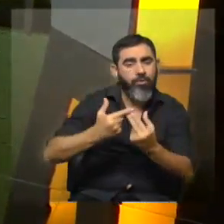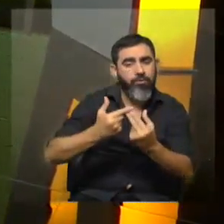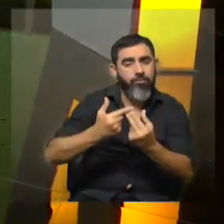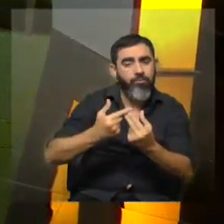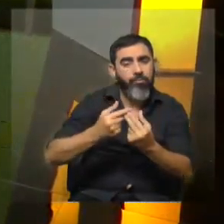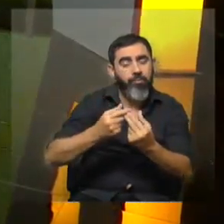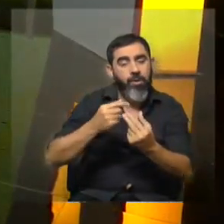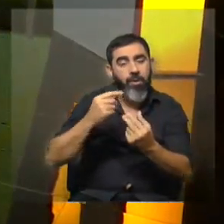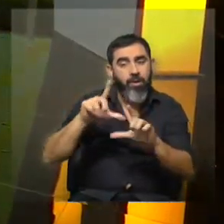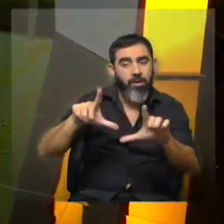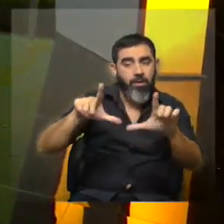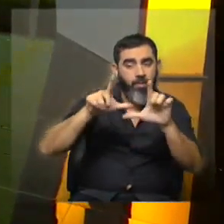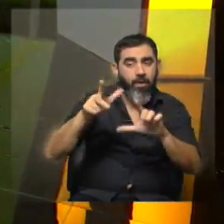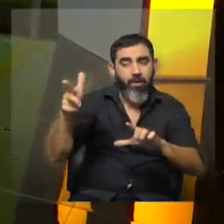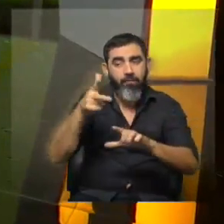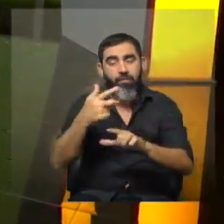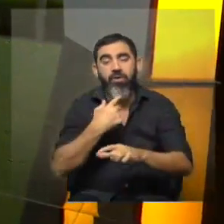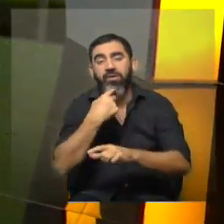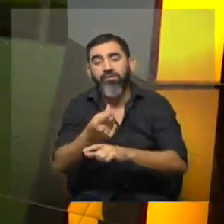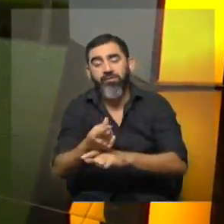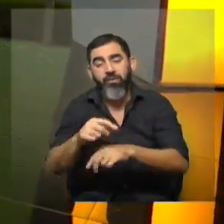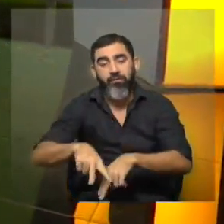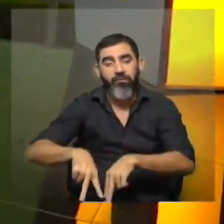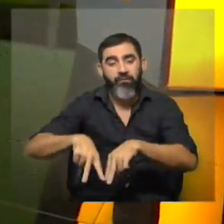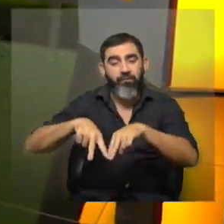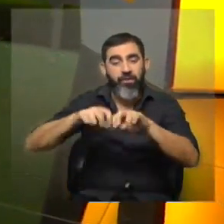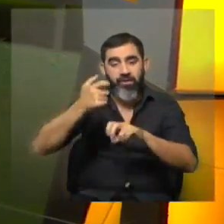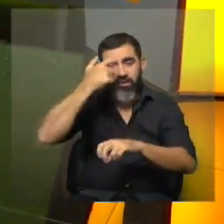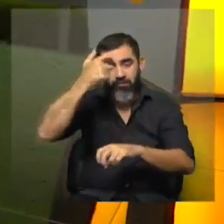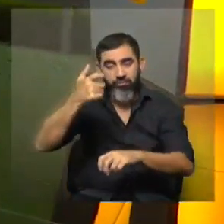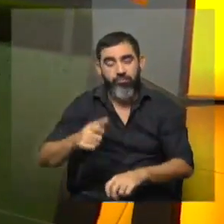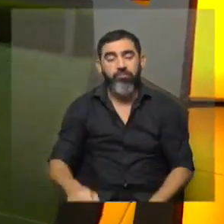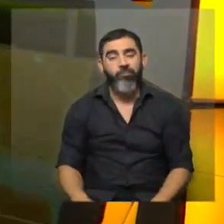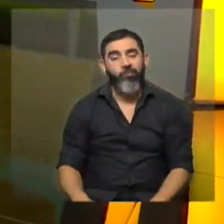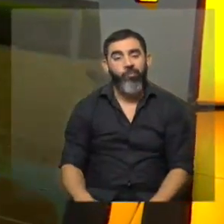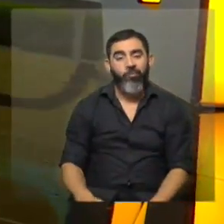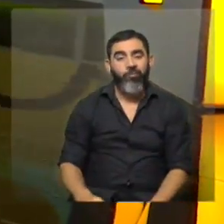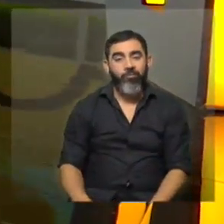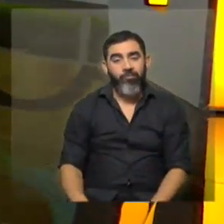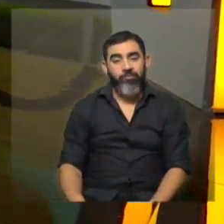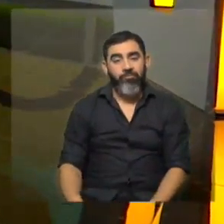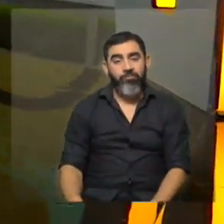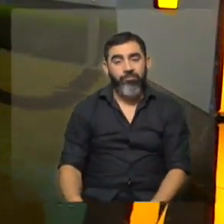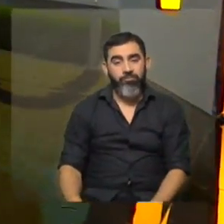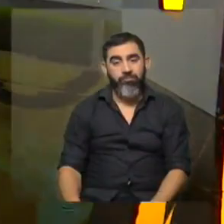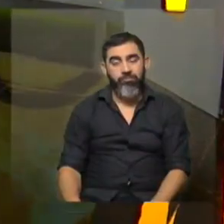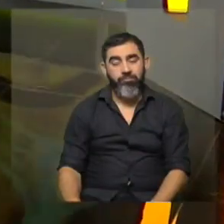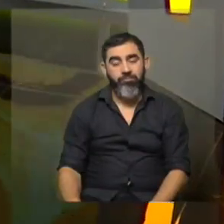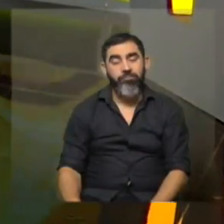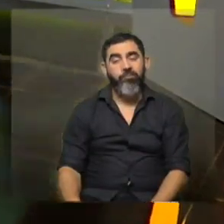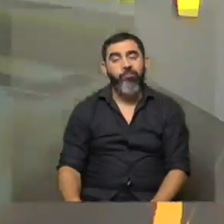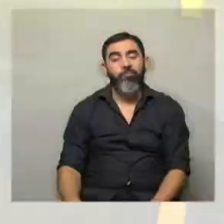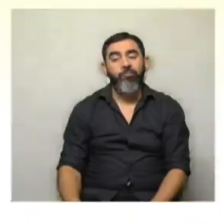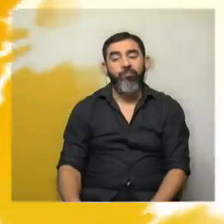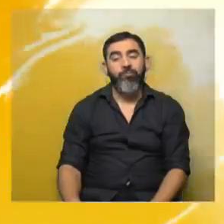empezar a conseguir imágenes que sirvan a la investigación científica del ratón de hocico ferrugíneo? Lo vemos a continuación.